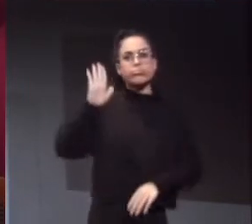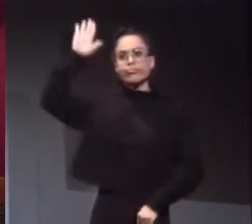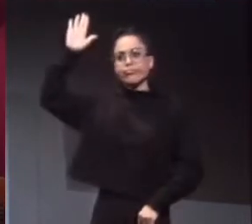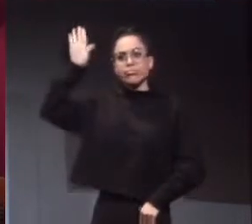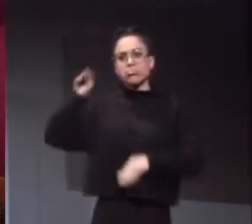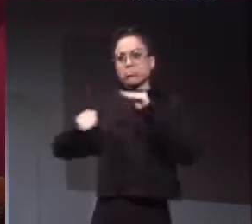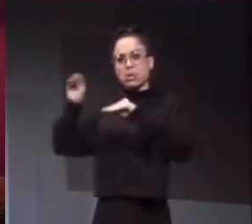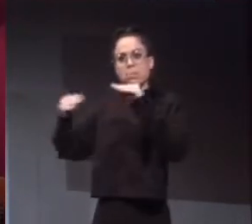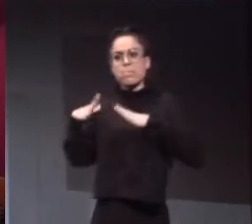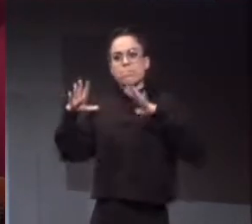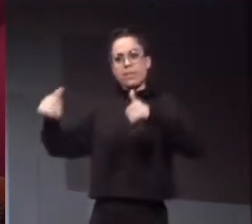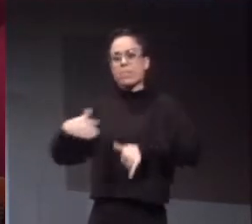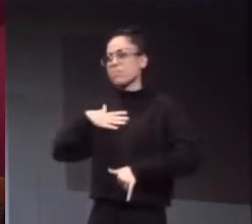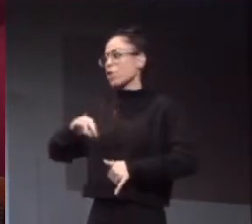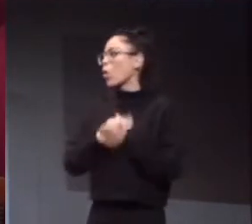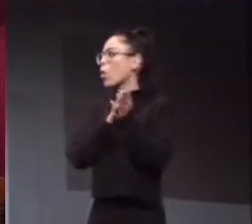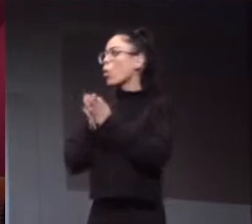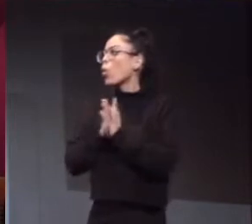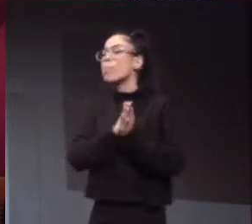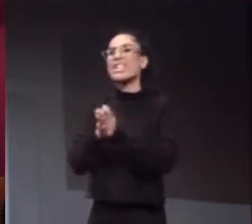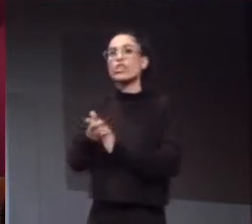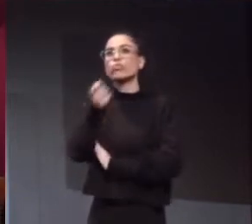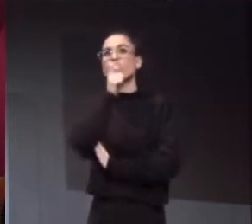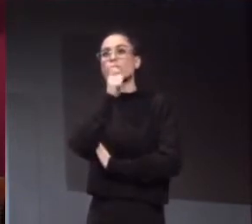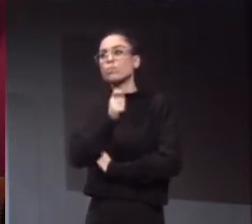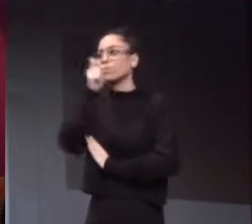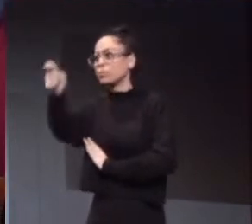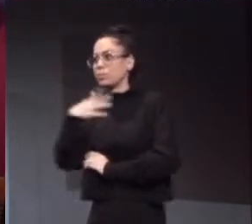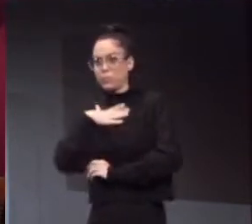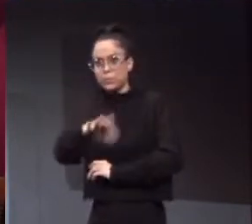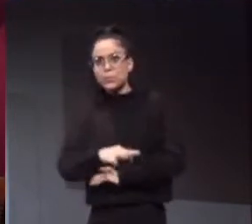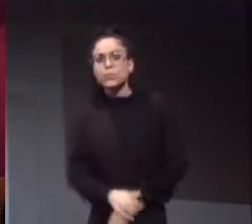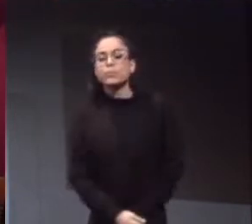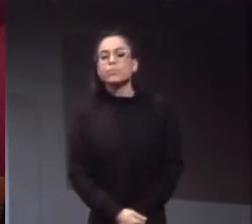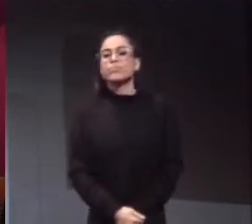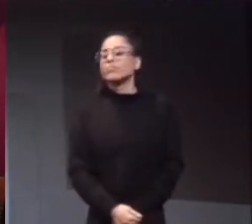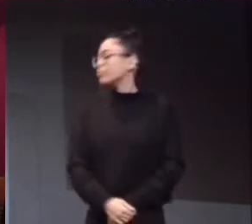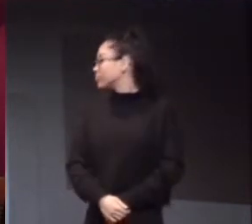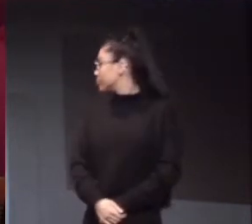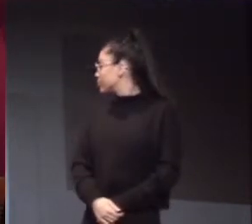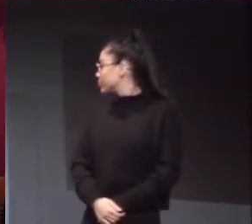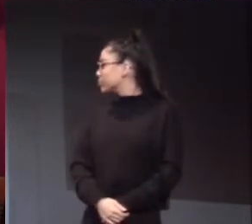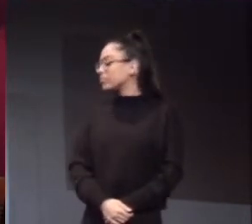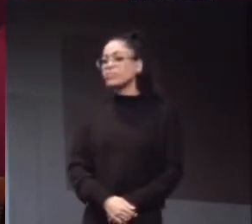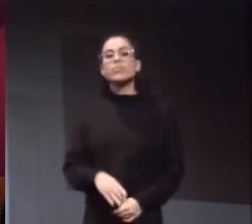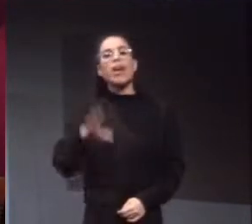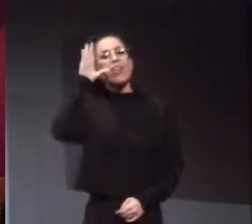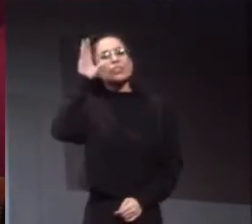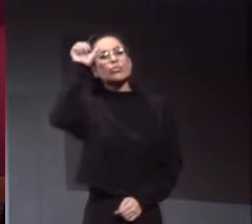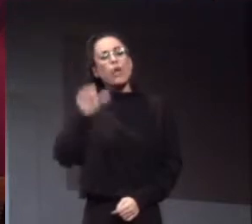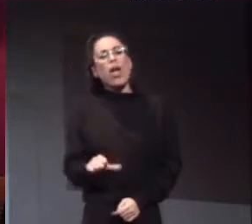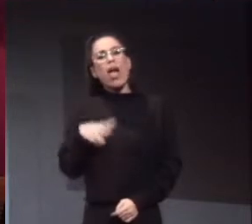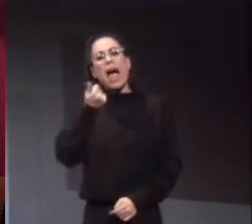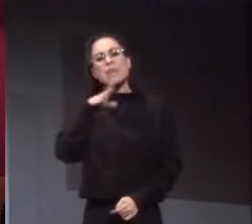pues hay compañeras por ahí compañeros que les van a acercar el micrófono entretanto escuchándote alberto bueno